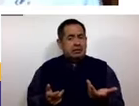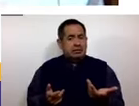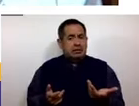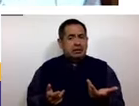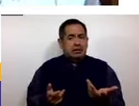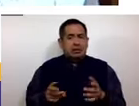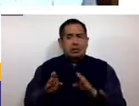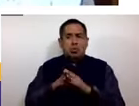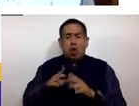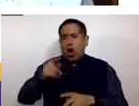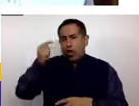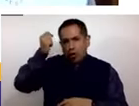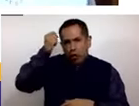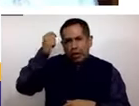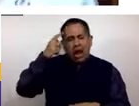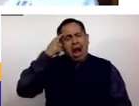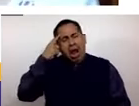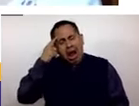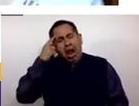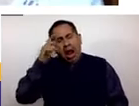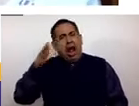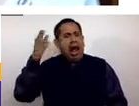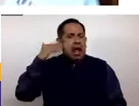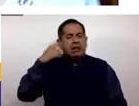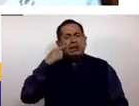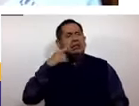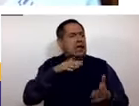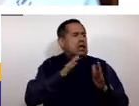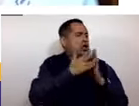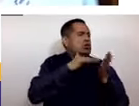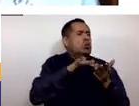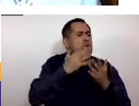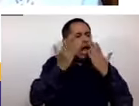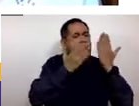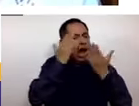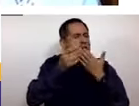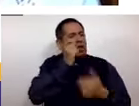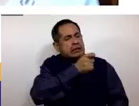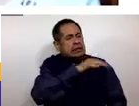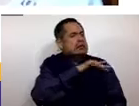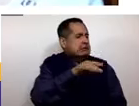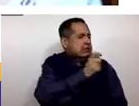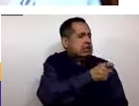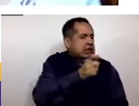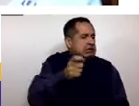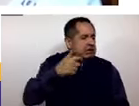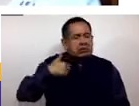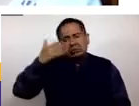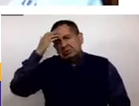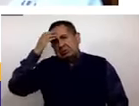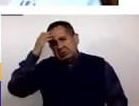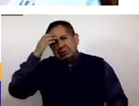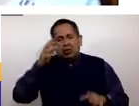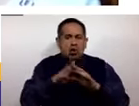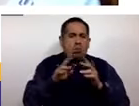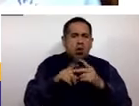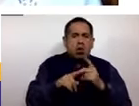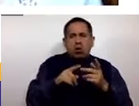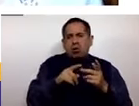la teoría, que era algo que ya había yo explorado y que ya había yo leído, y claro que sabíamos de las dobles, triples